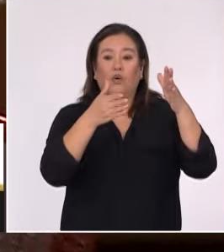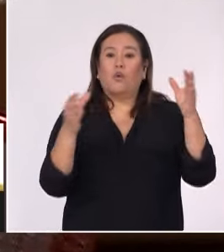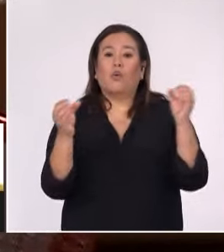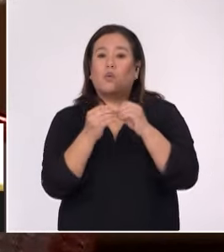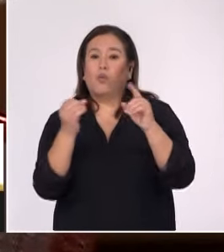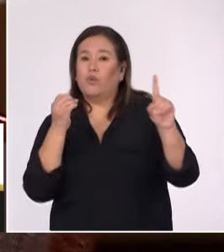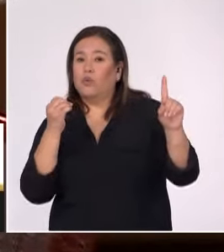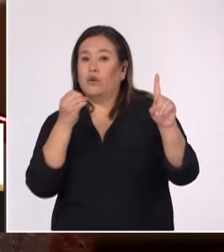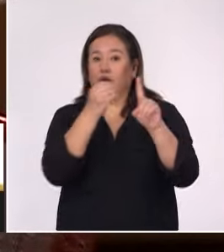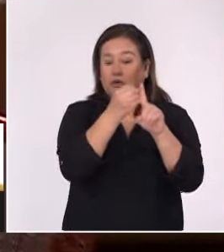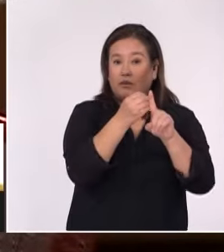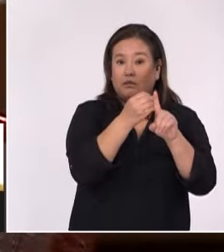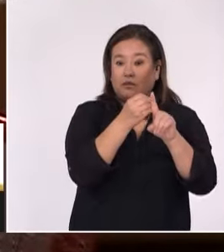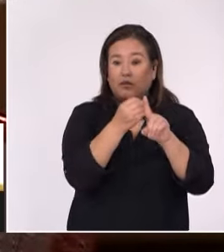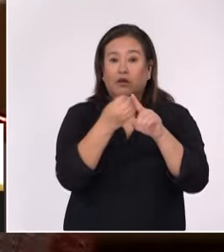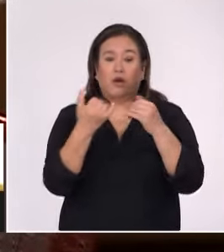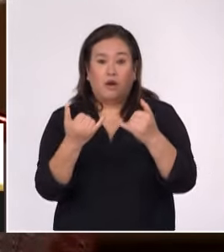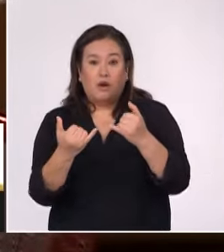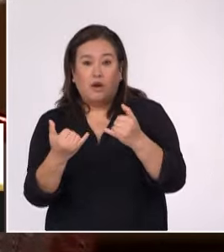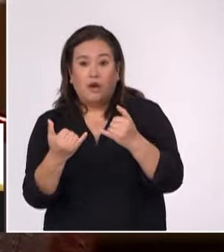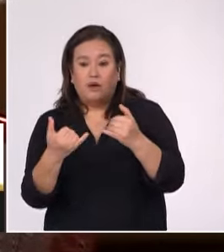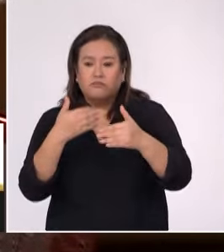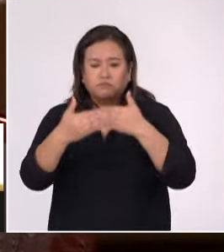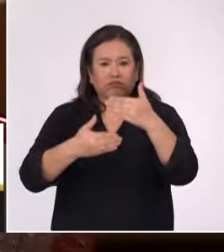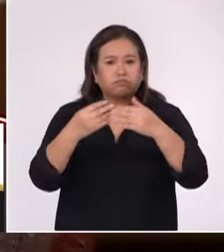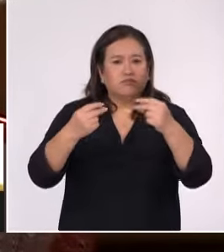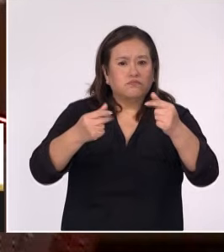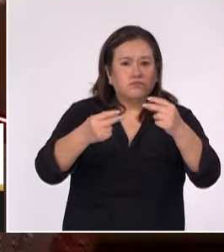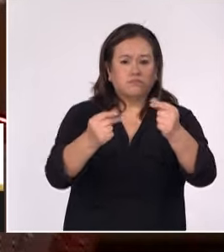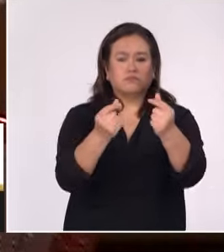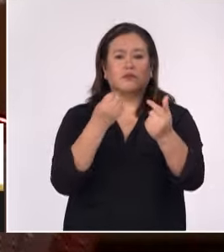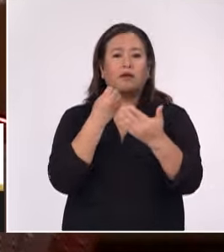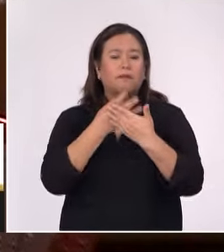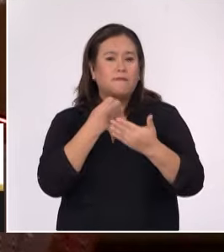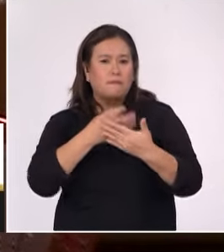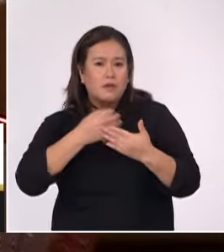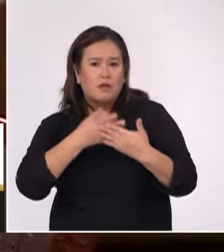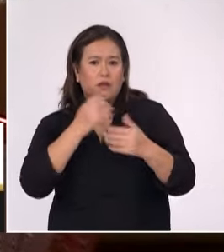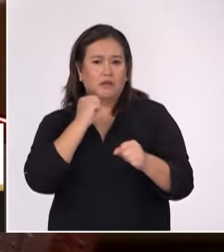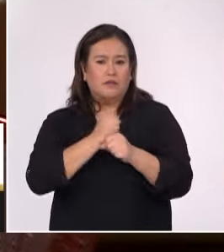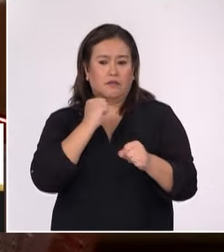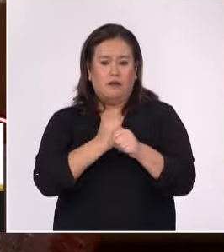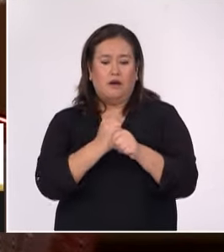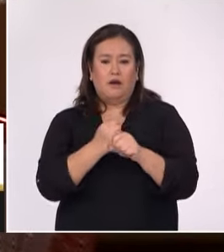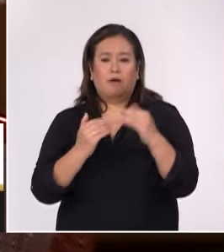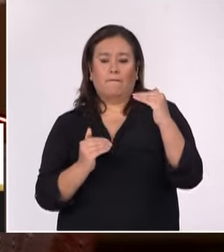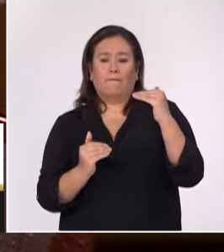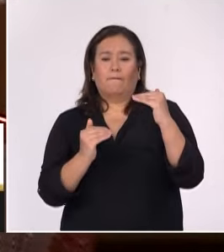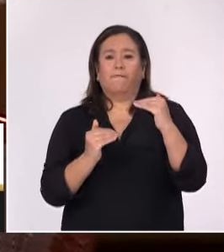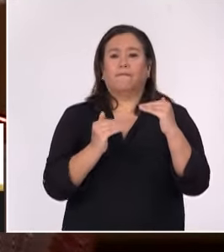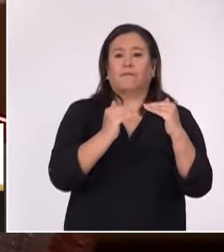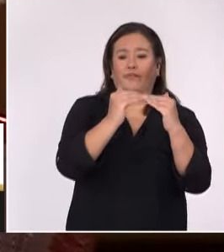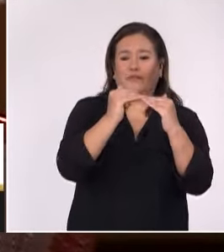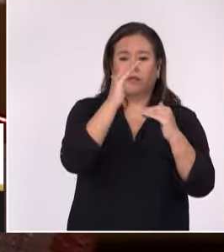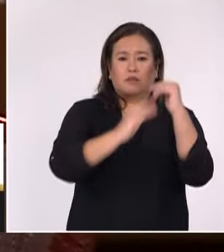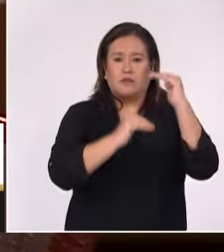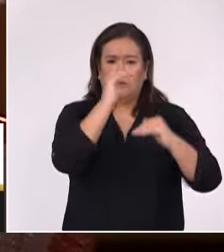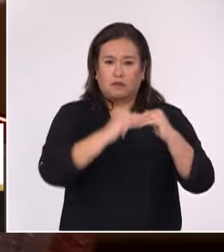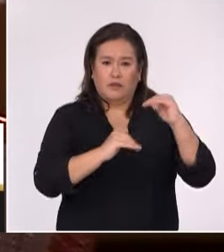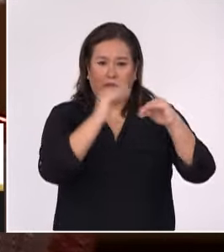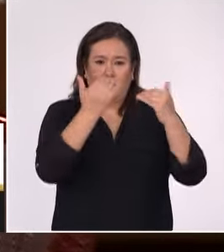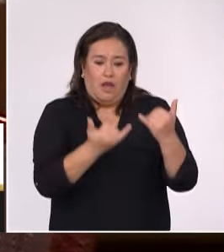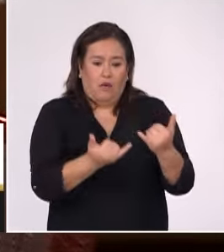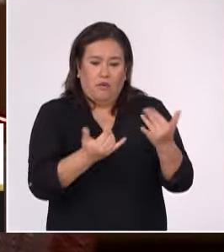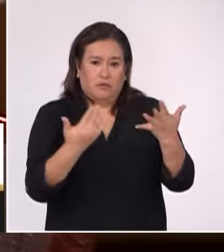objetivo de trabajar acelerada y eficientemente en el cierre de brechas de infraestructura